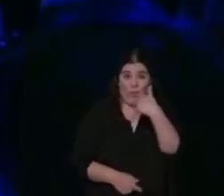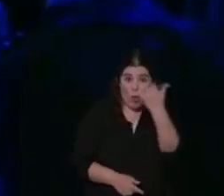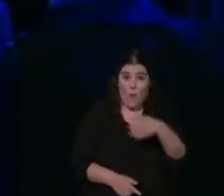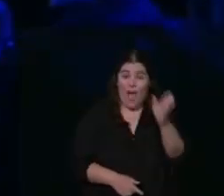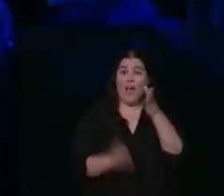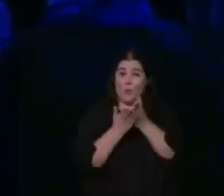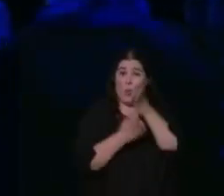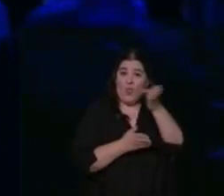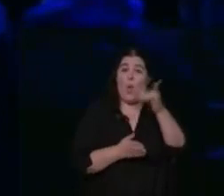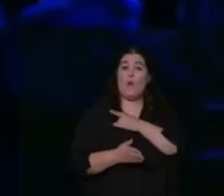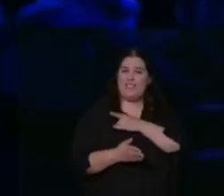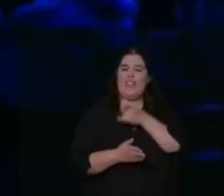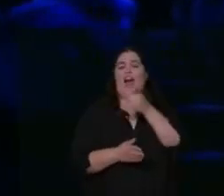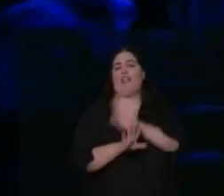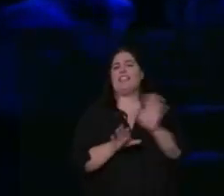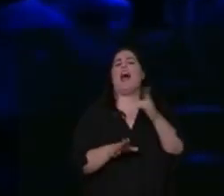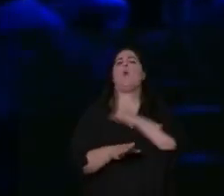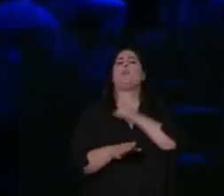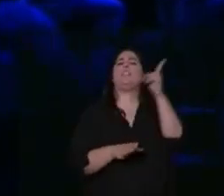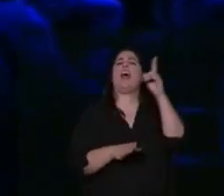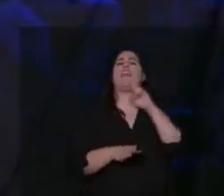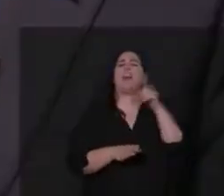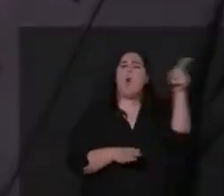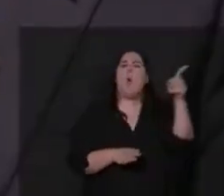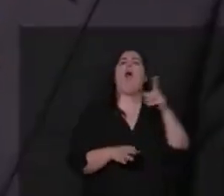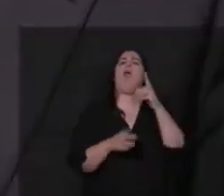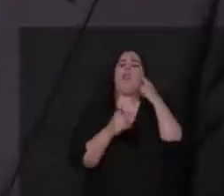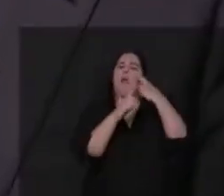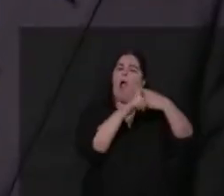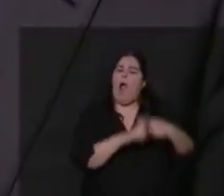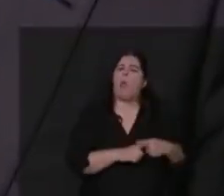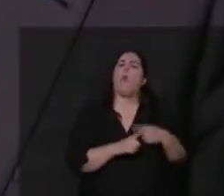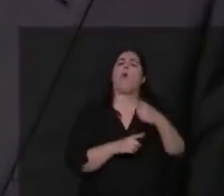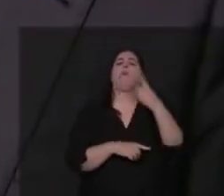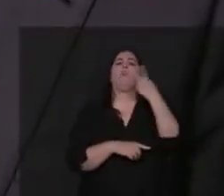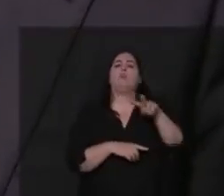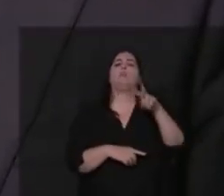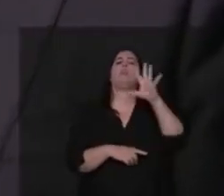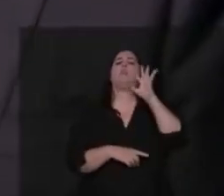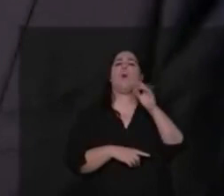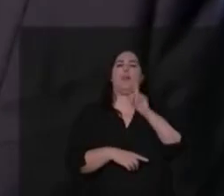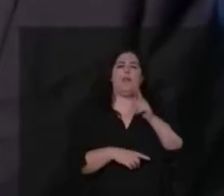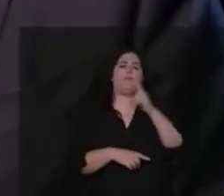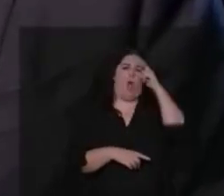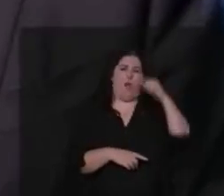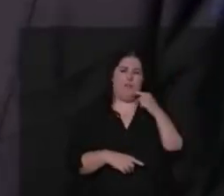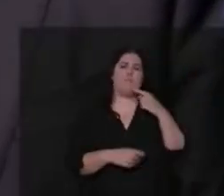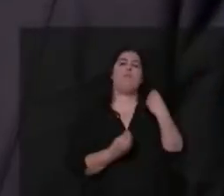Universidad de San Juan hizo el cálculo. 270 mil pesos por mes le va a costar la idea de este señor. Pero además,